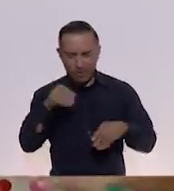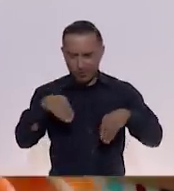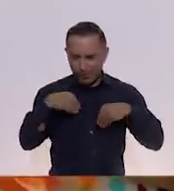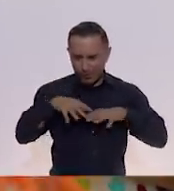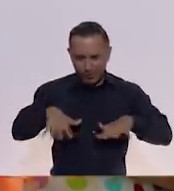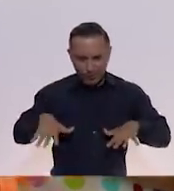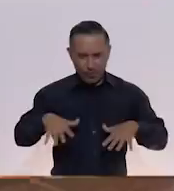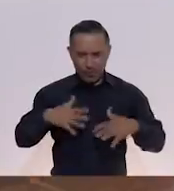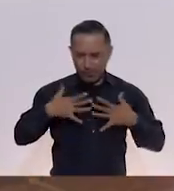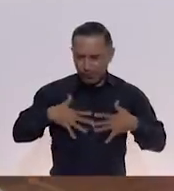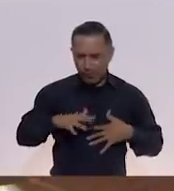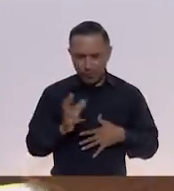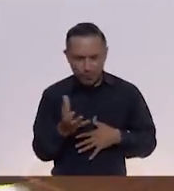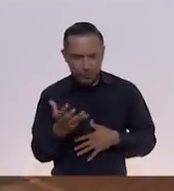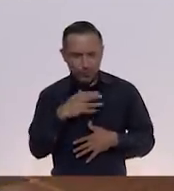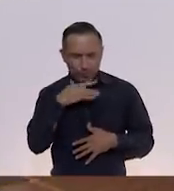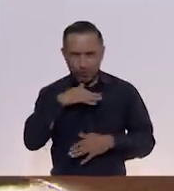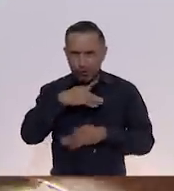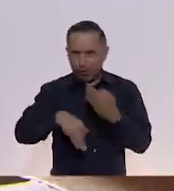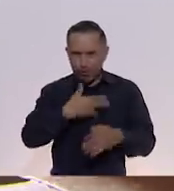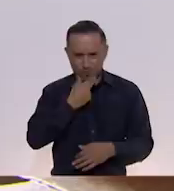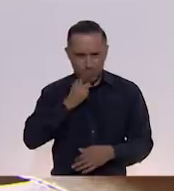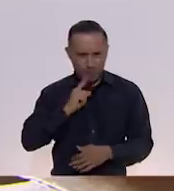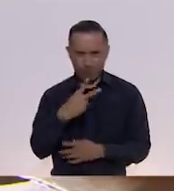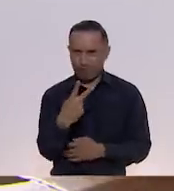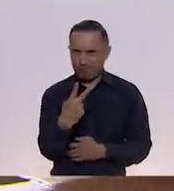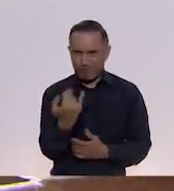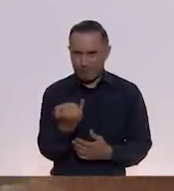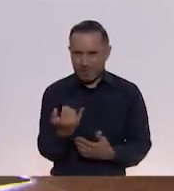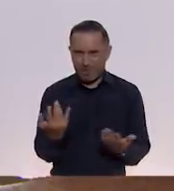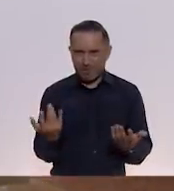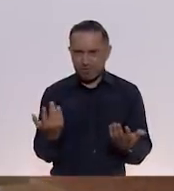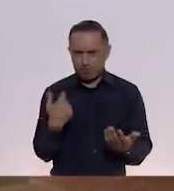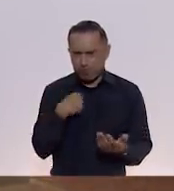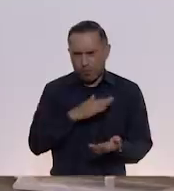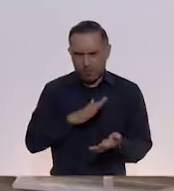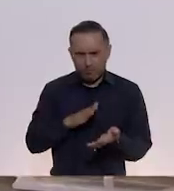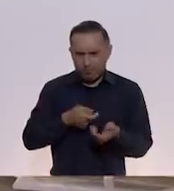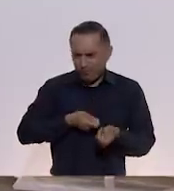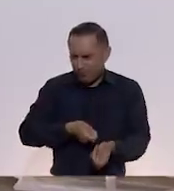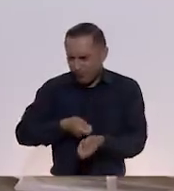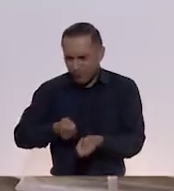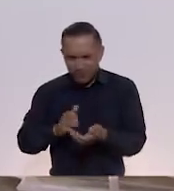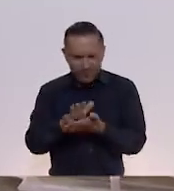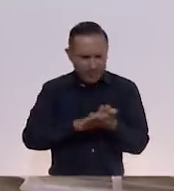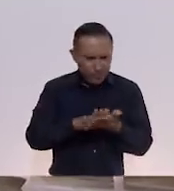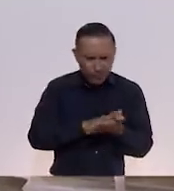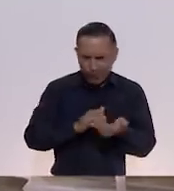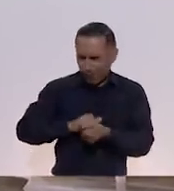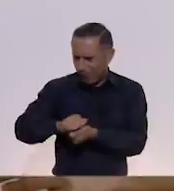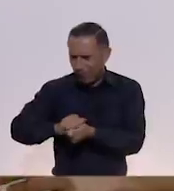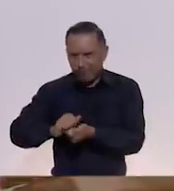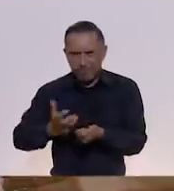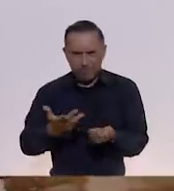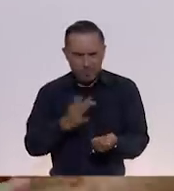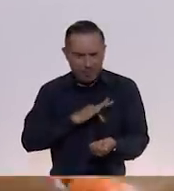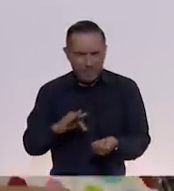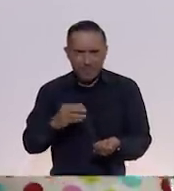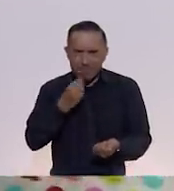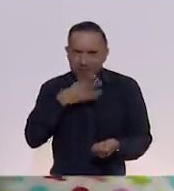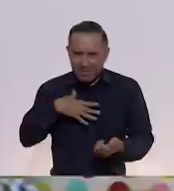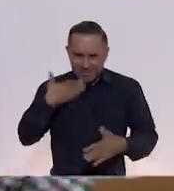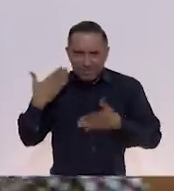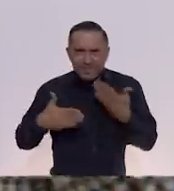y mujeres, ¿eh? Y no sé, siempre he pensado que hacer el quehacer puede ser hasta divertido, ¿no? Uh-huh. Es